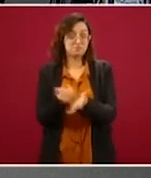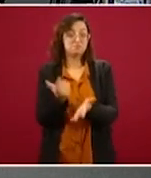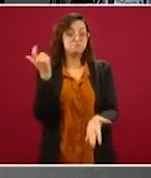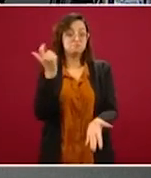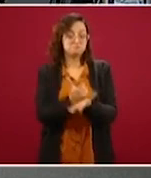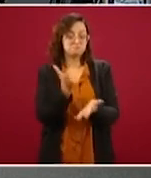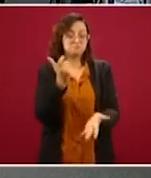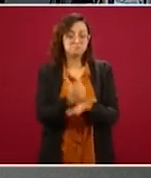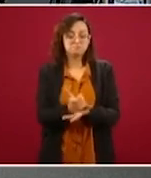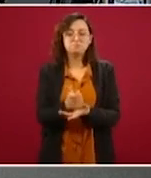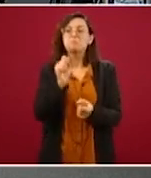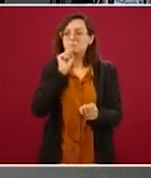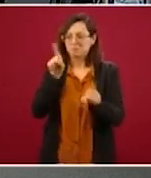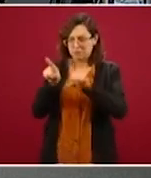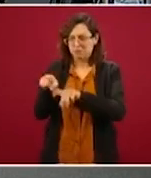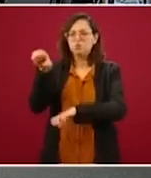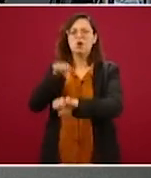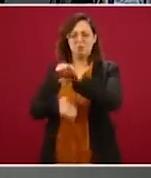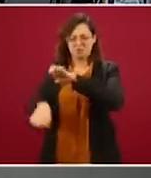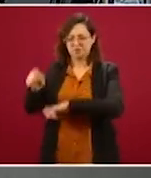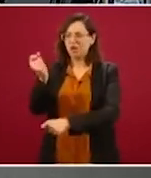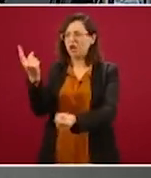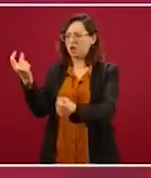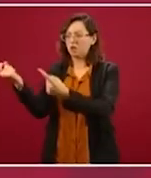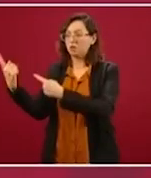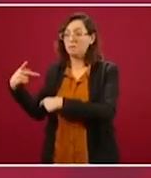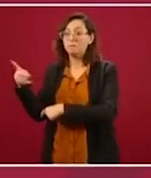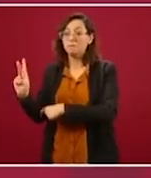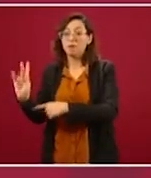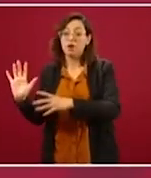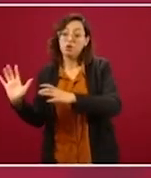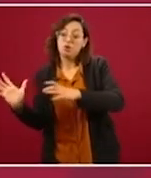Empresarios también, pero había una élite,